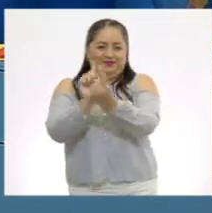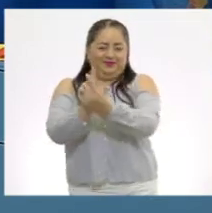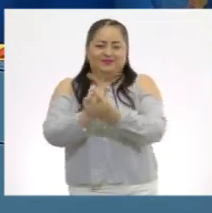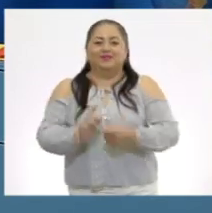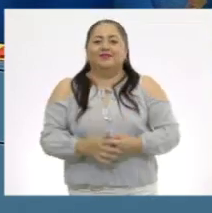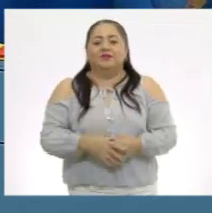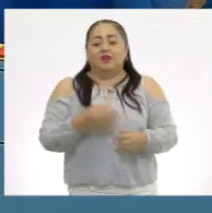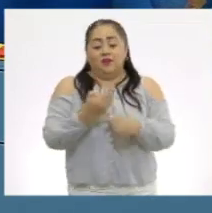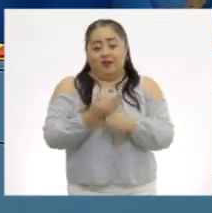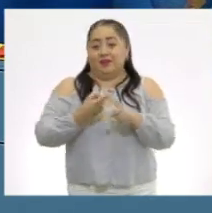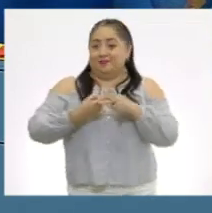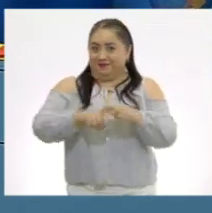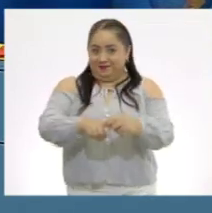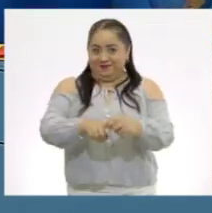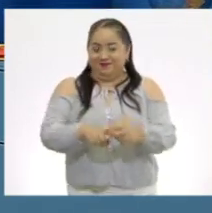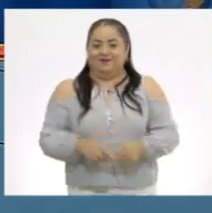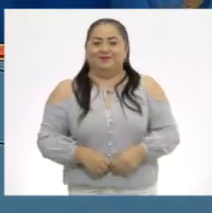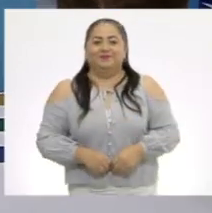¡Comenzamos!